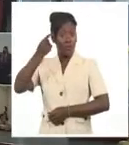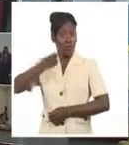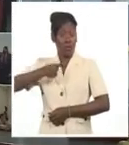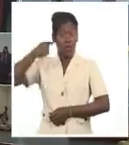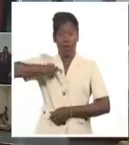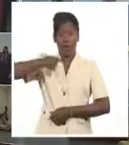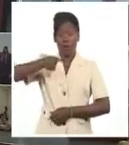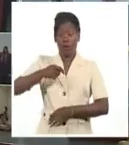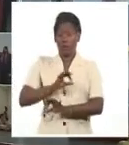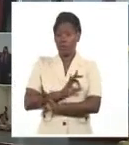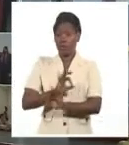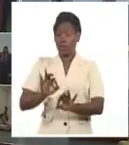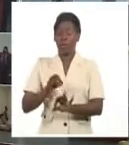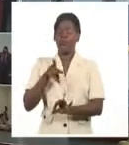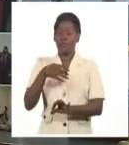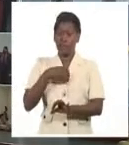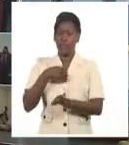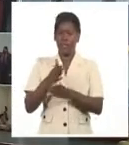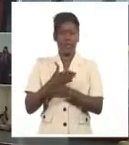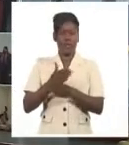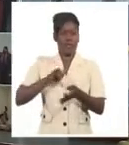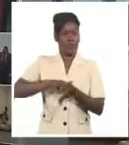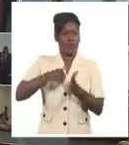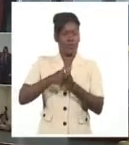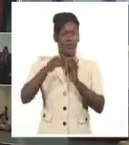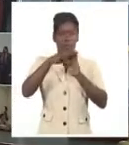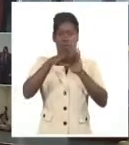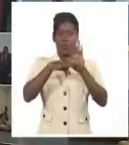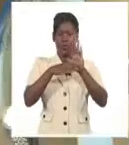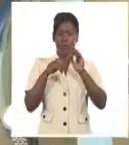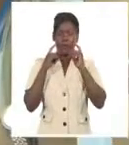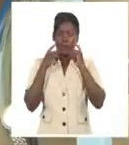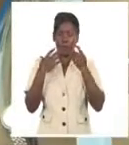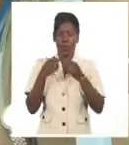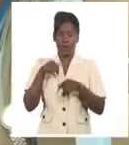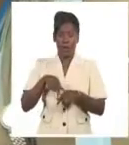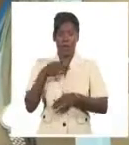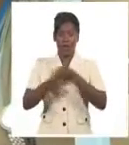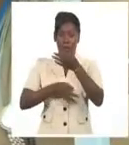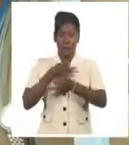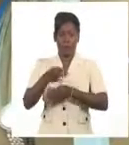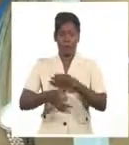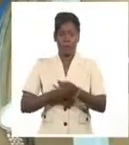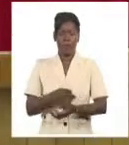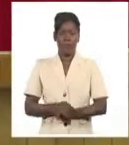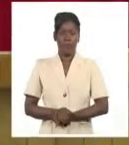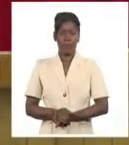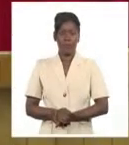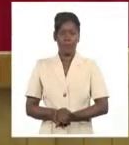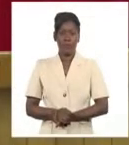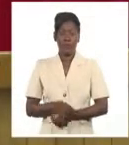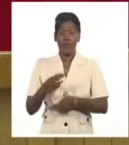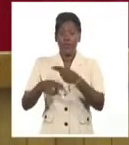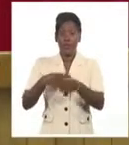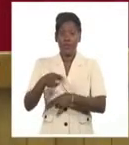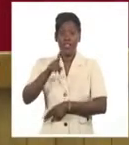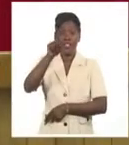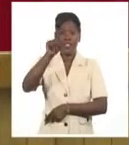se refirió al programa científico del evento vamos a ver algunos detalles a su vez se desarrollarán 17